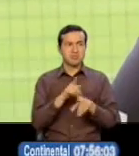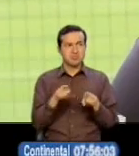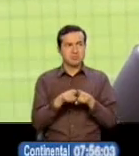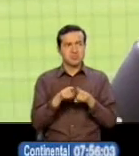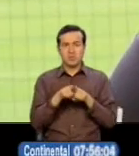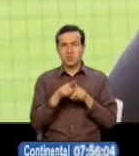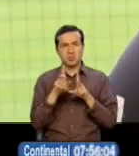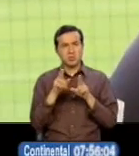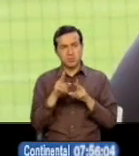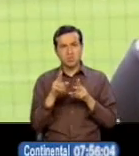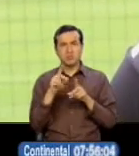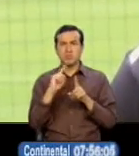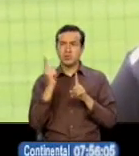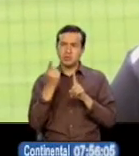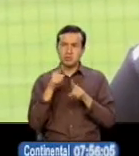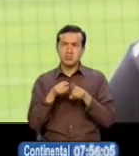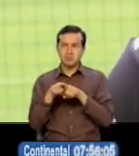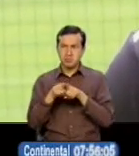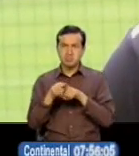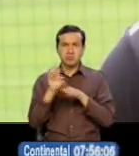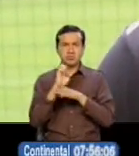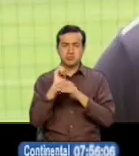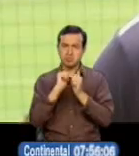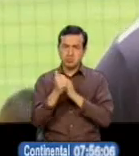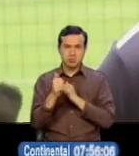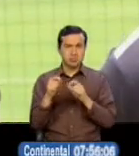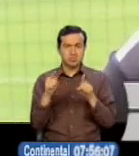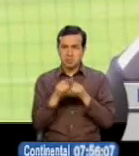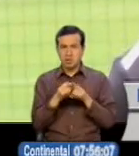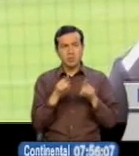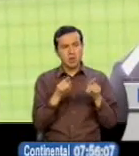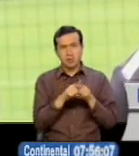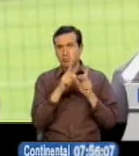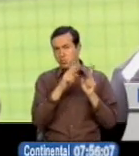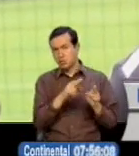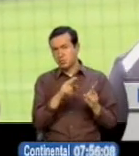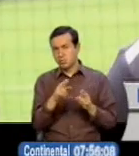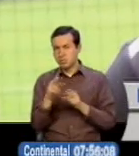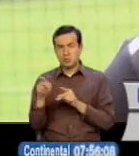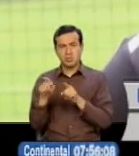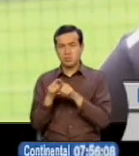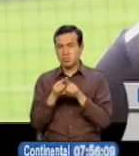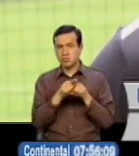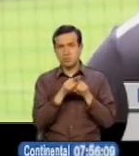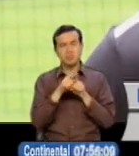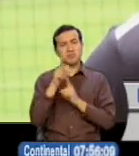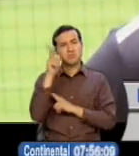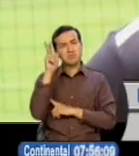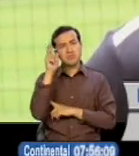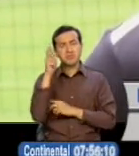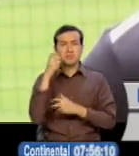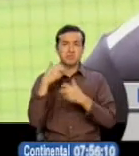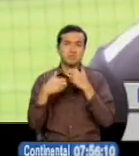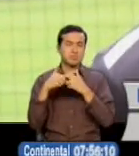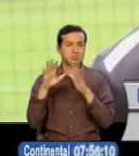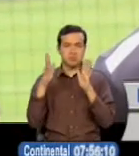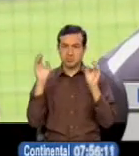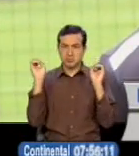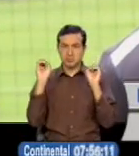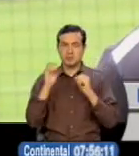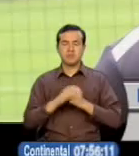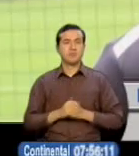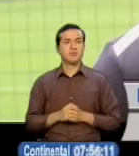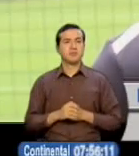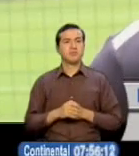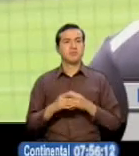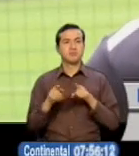menos así, para las primeras eliminatorias que Ecuador clasificó al Mundial también estábamos en ese margen, yo creo que no hay ningún problema,